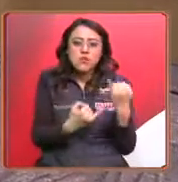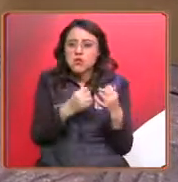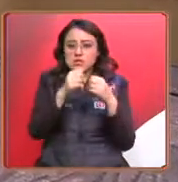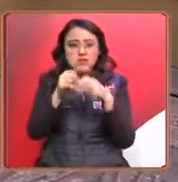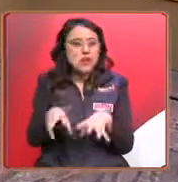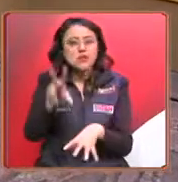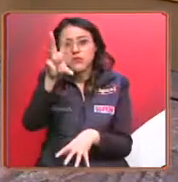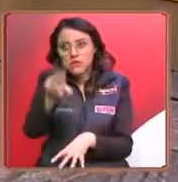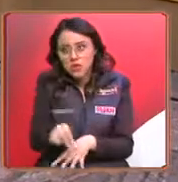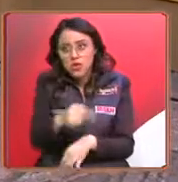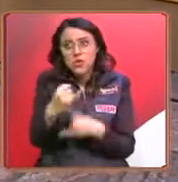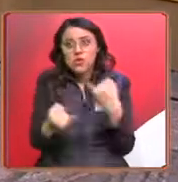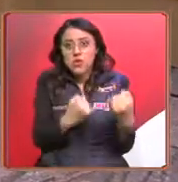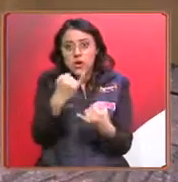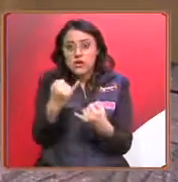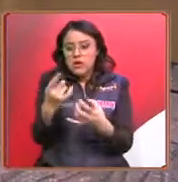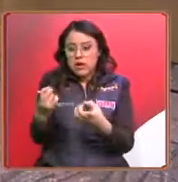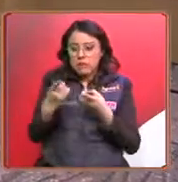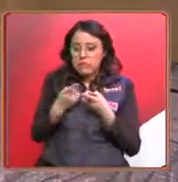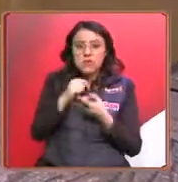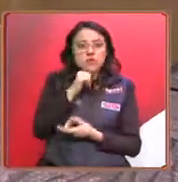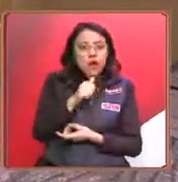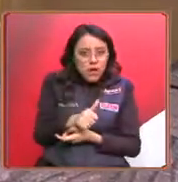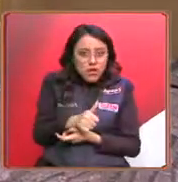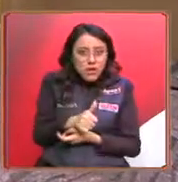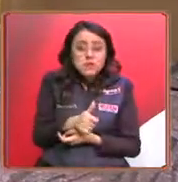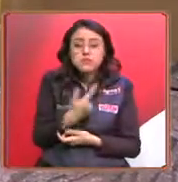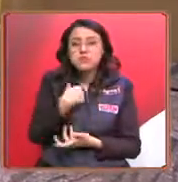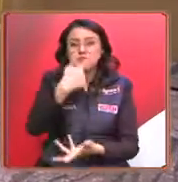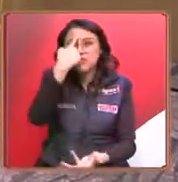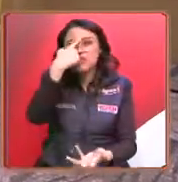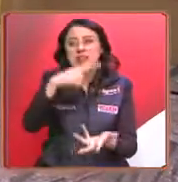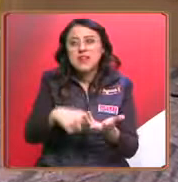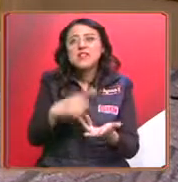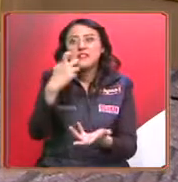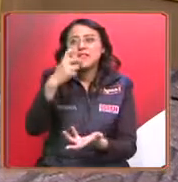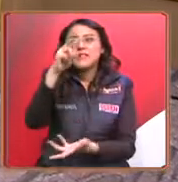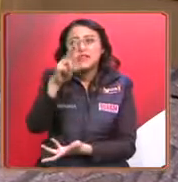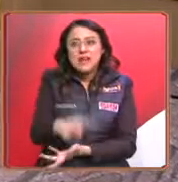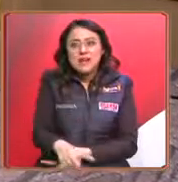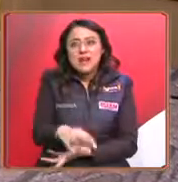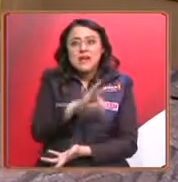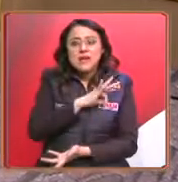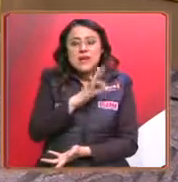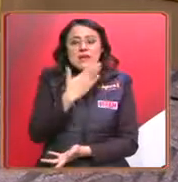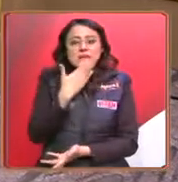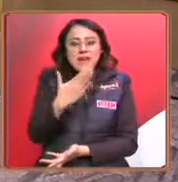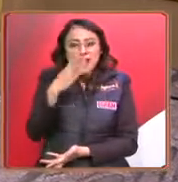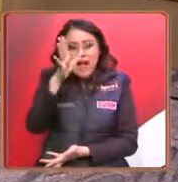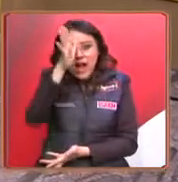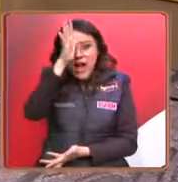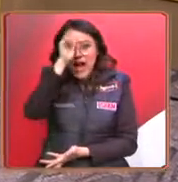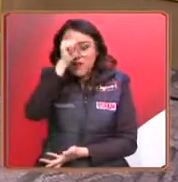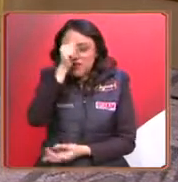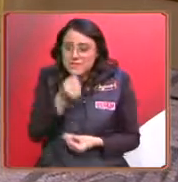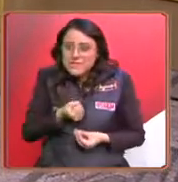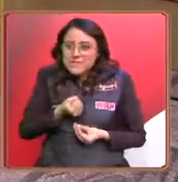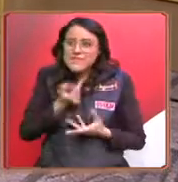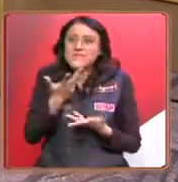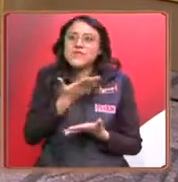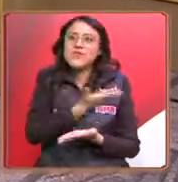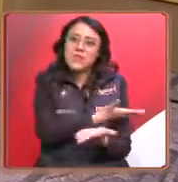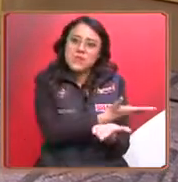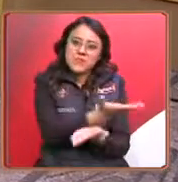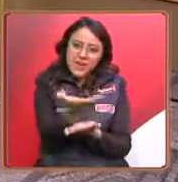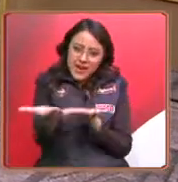soltábamos, ese juguete que nunca nos dieron. Entonces sí creo que esto es realmente darles esos recuerdos, compartir con todos